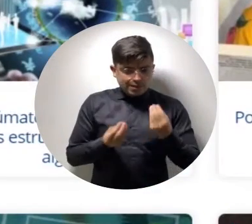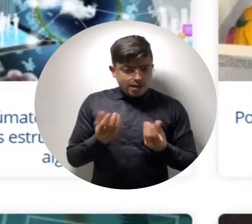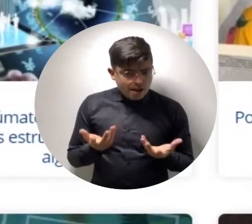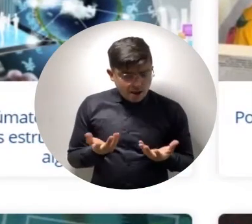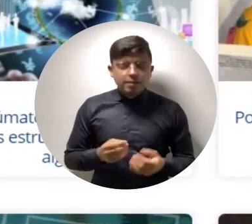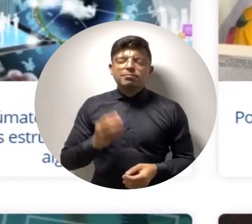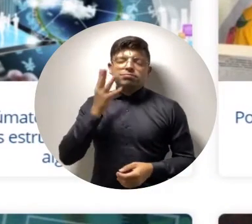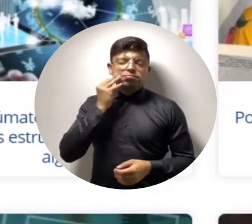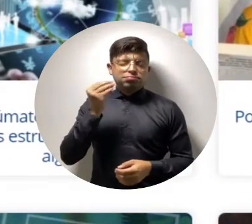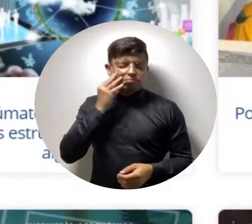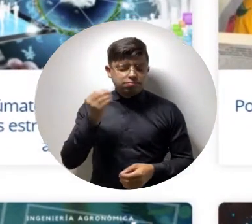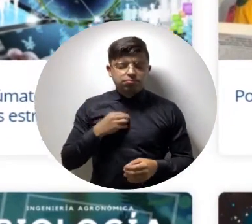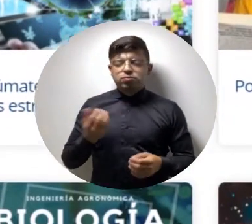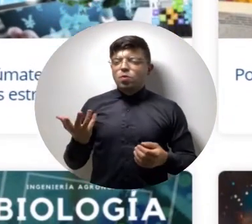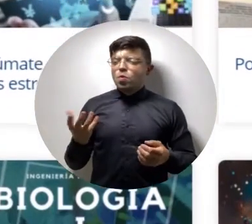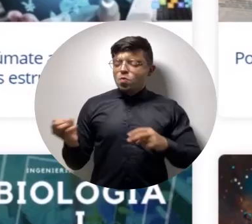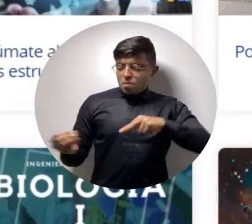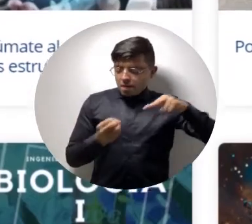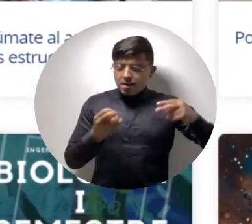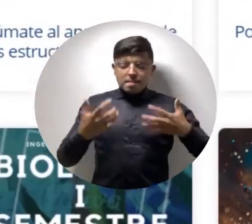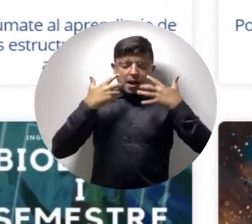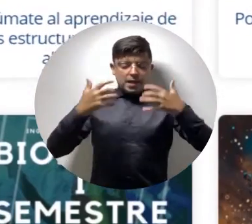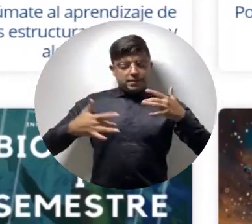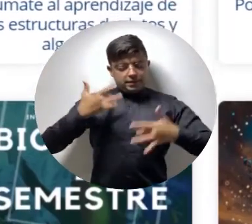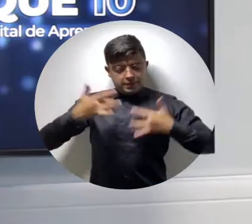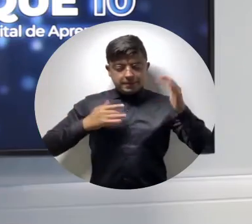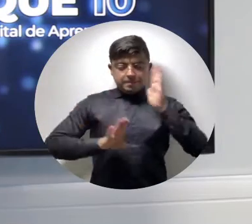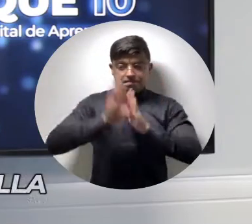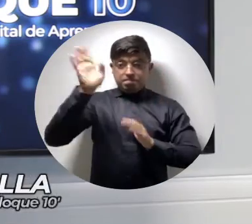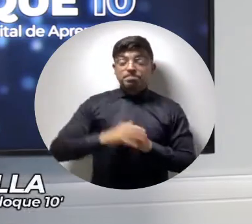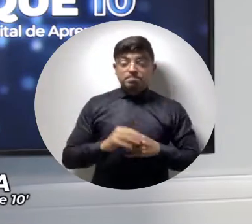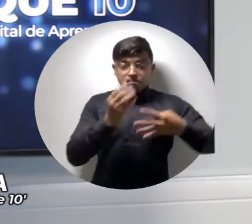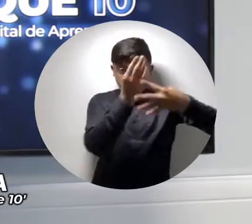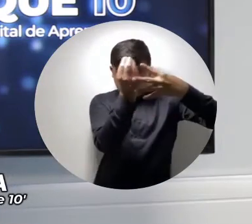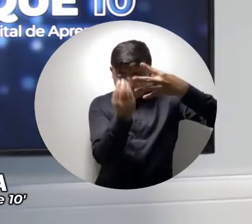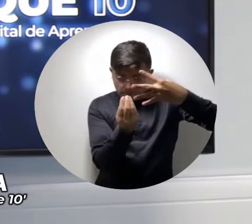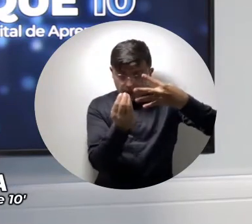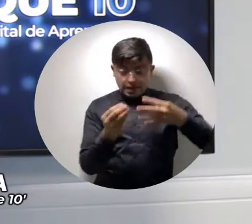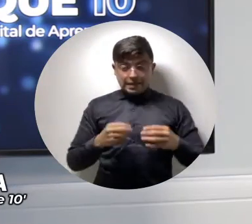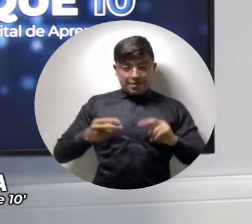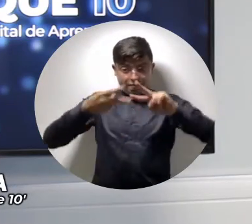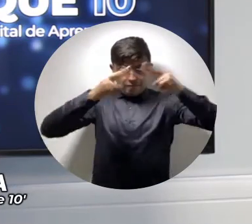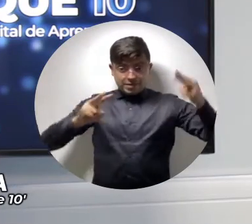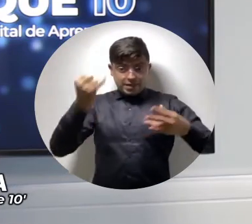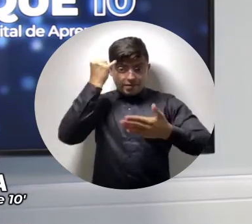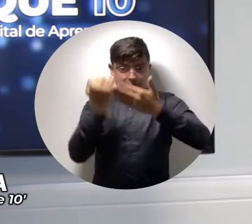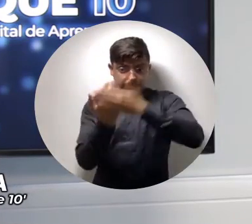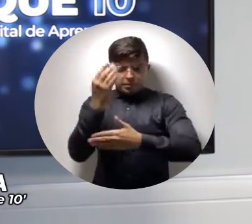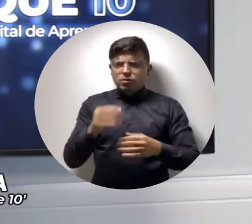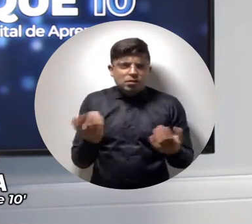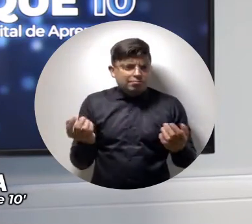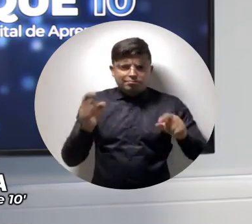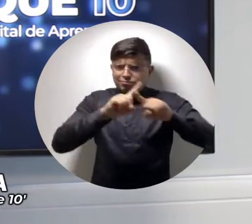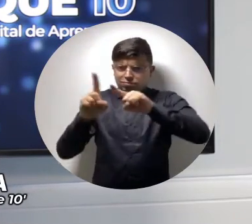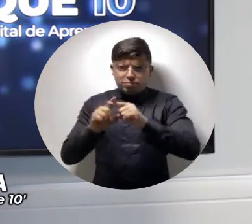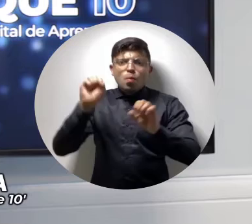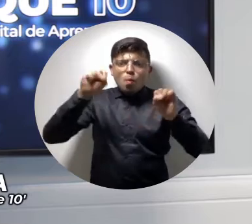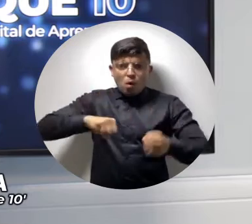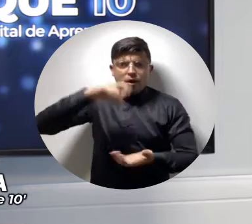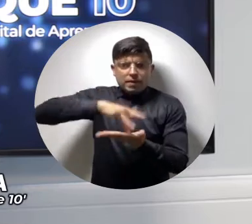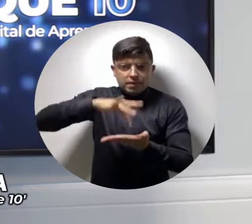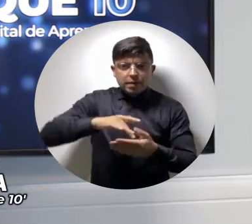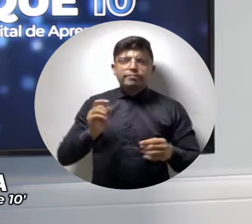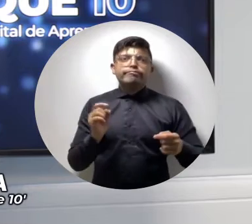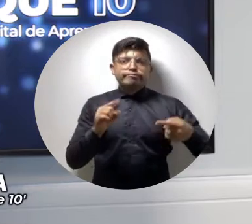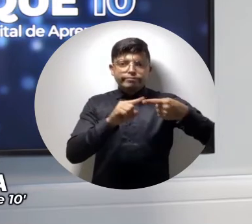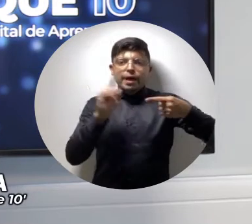la experiencia educativa aún más divertida y exitosa. En las categorías del InnovaFest hay una gran variedad en la que tú puedes participar.